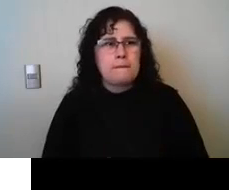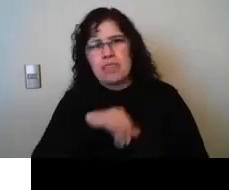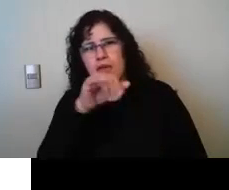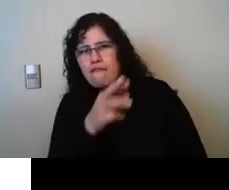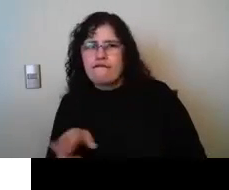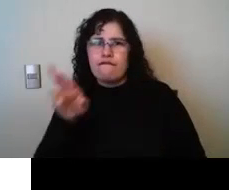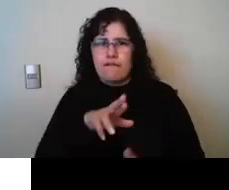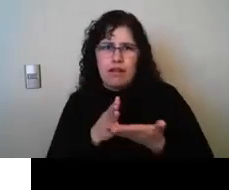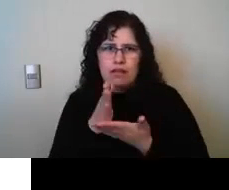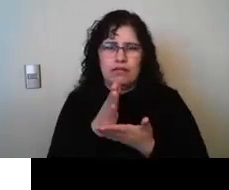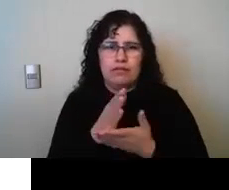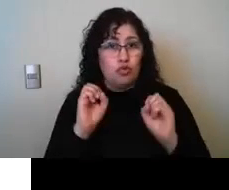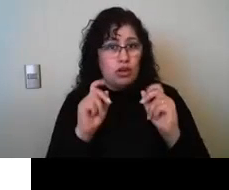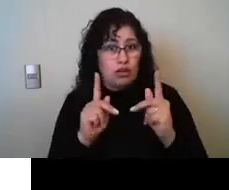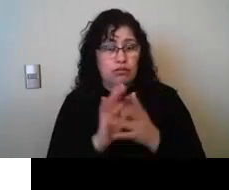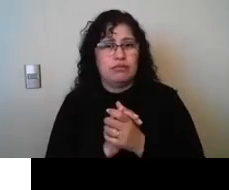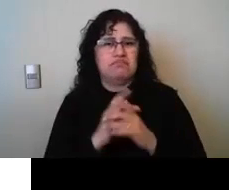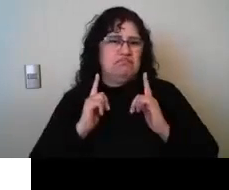y vamos a volver, ¿ya?